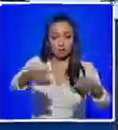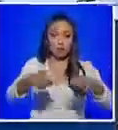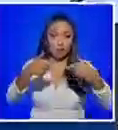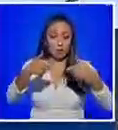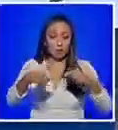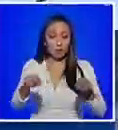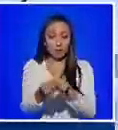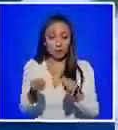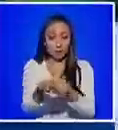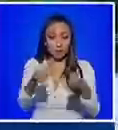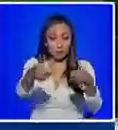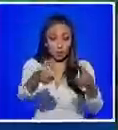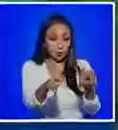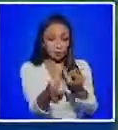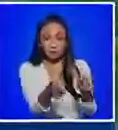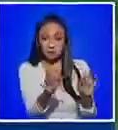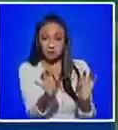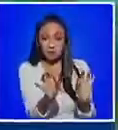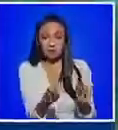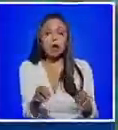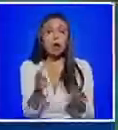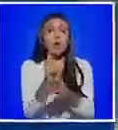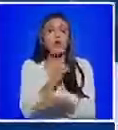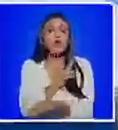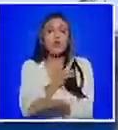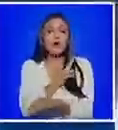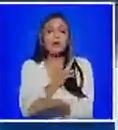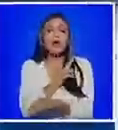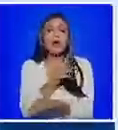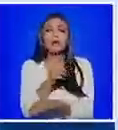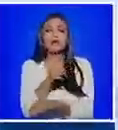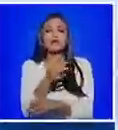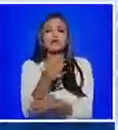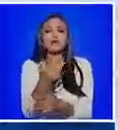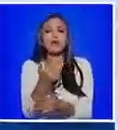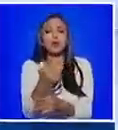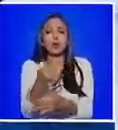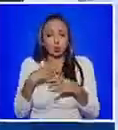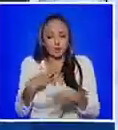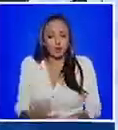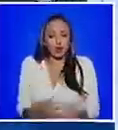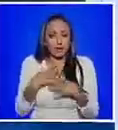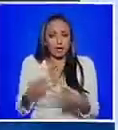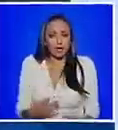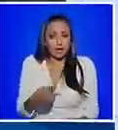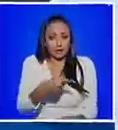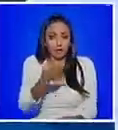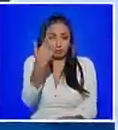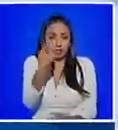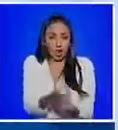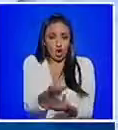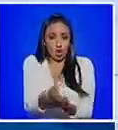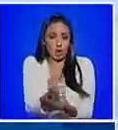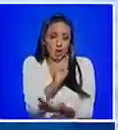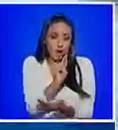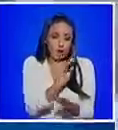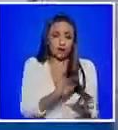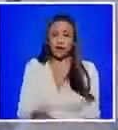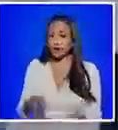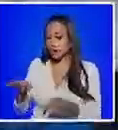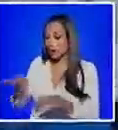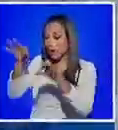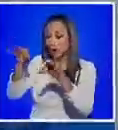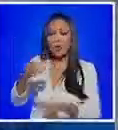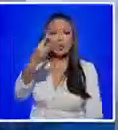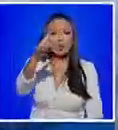¿no? Estos en buen estado, mire. Para los uniformes. Para los uniformes, que venga la gente a hacer el gasto económico. ¿Este pantaloncito?